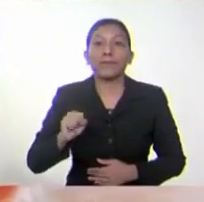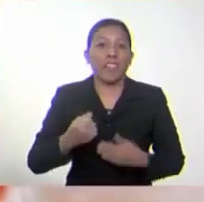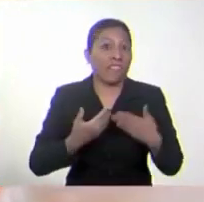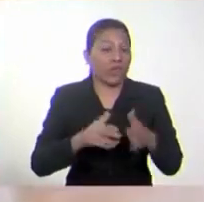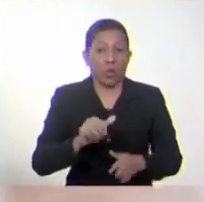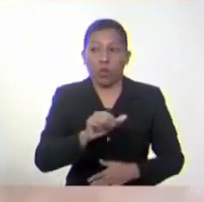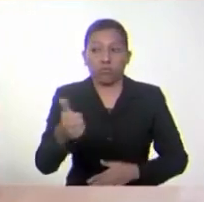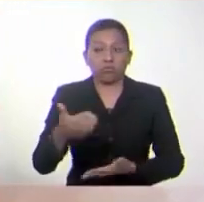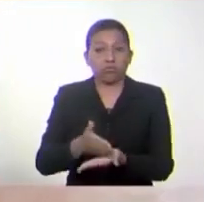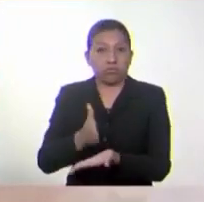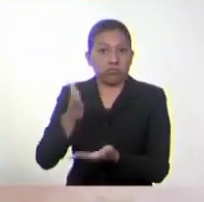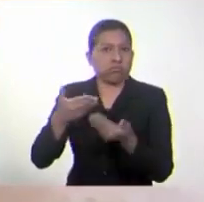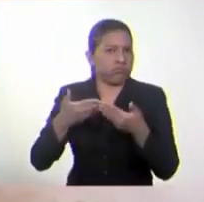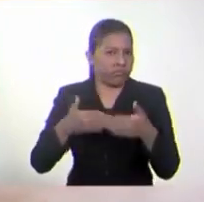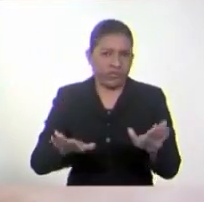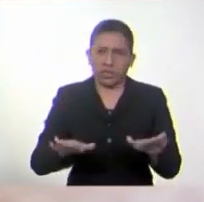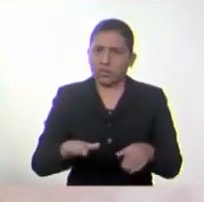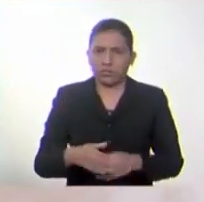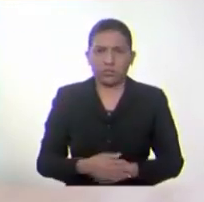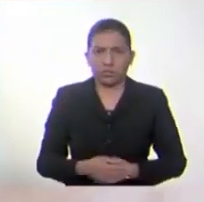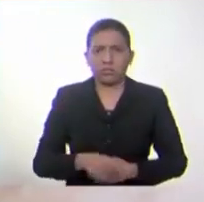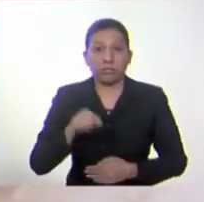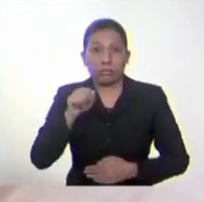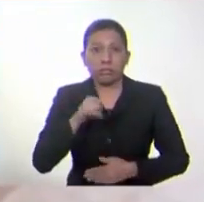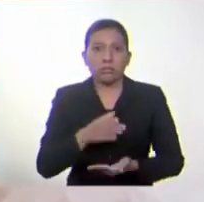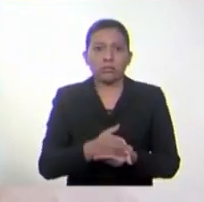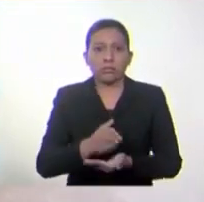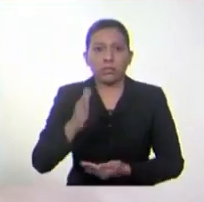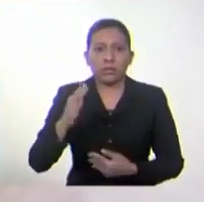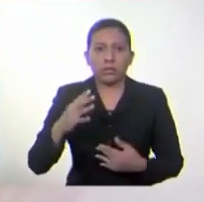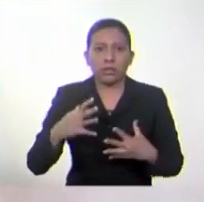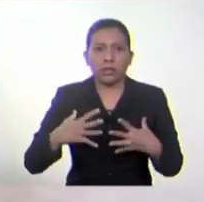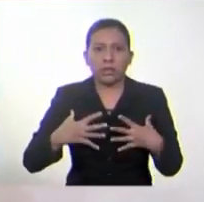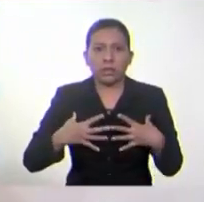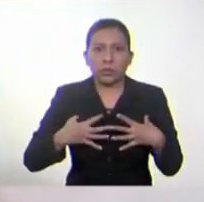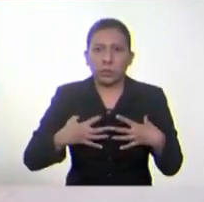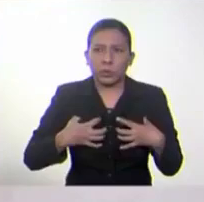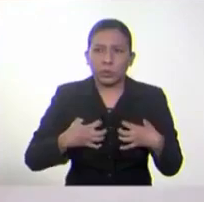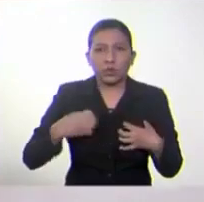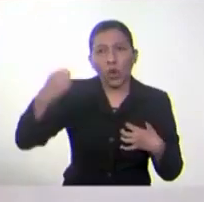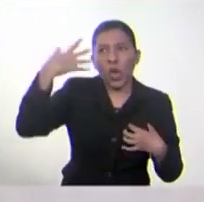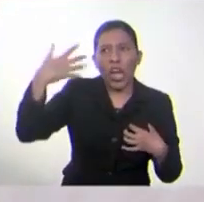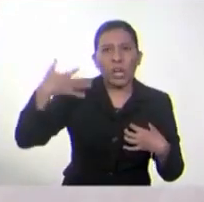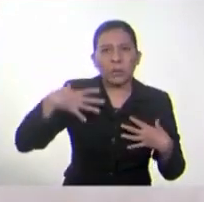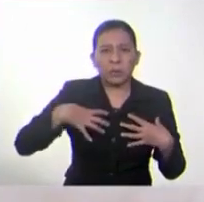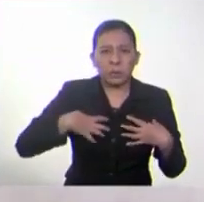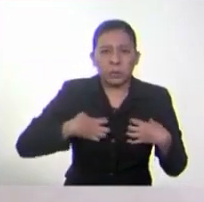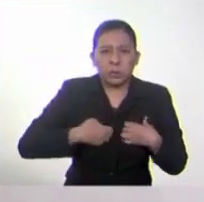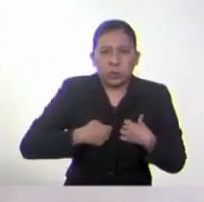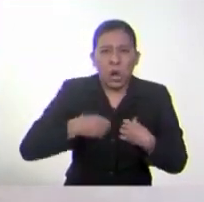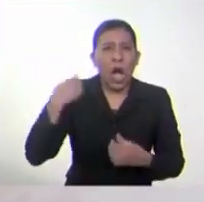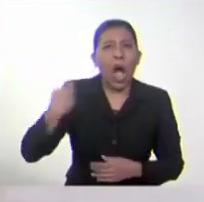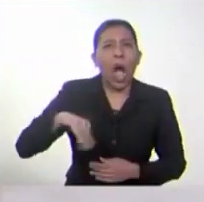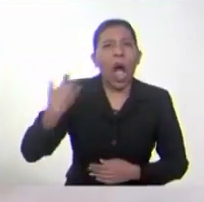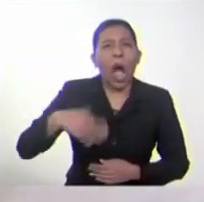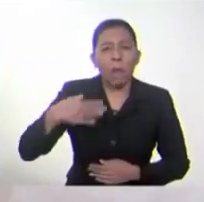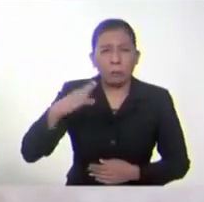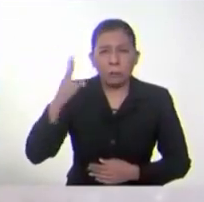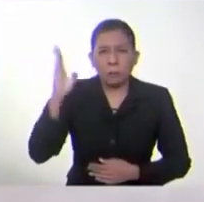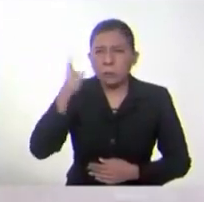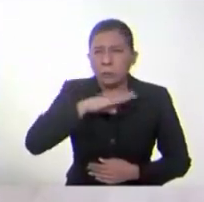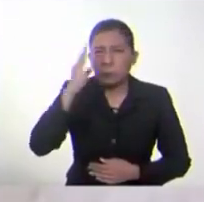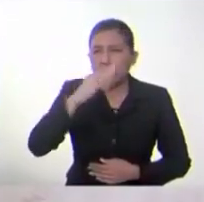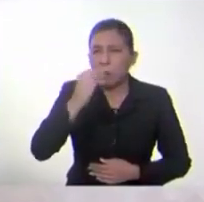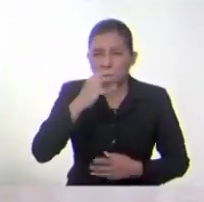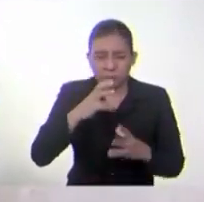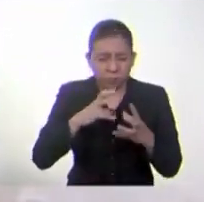animales terrestres, lo que significa que se cuece más rápido y también que se descompone más deprisa, dando lugar a